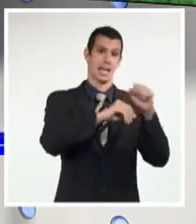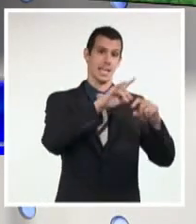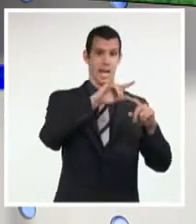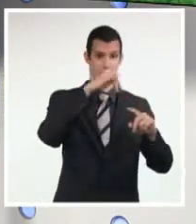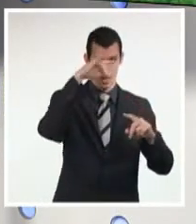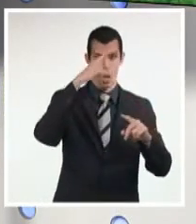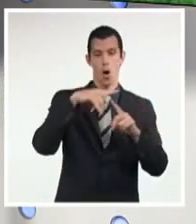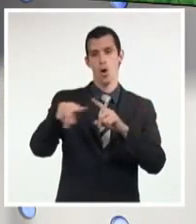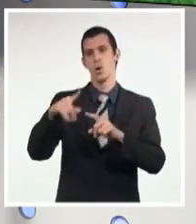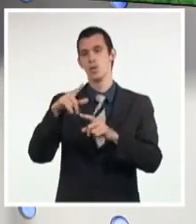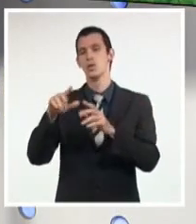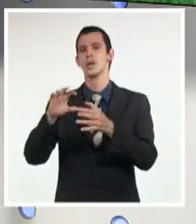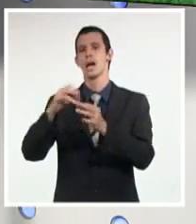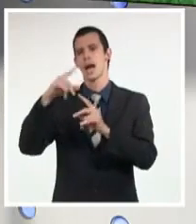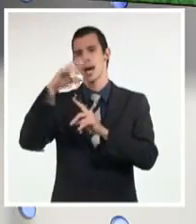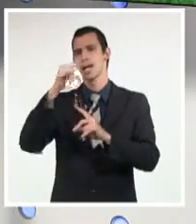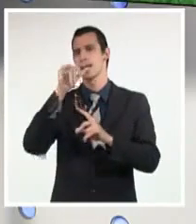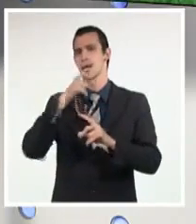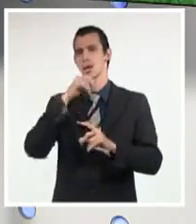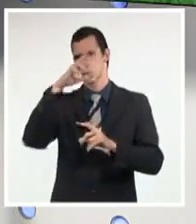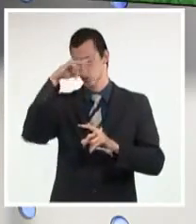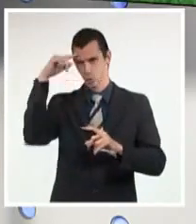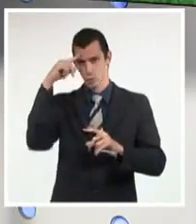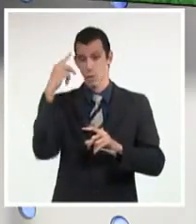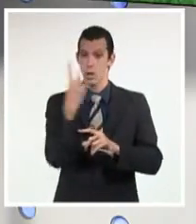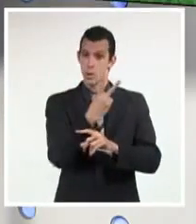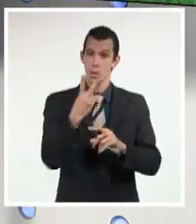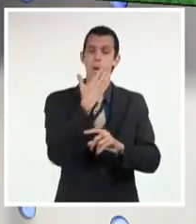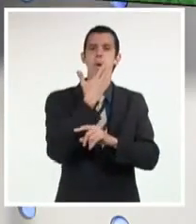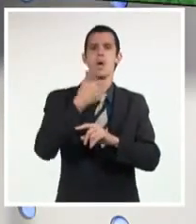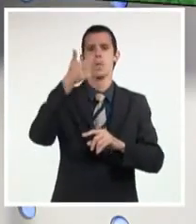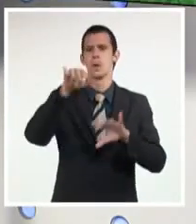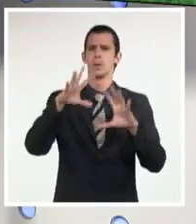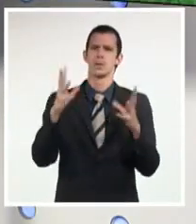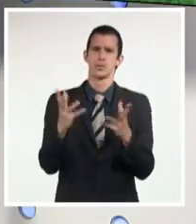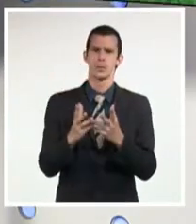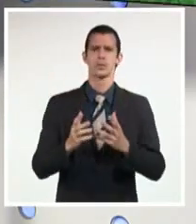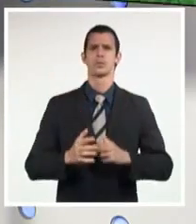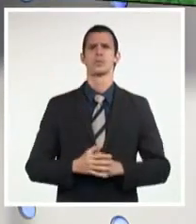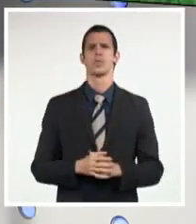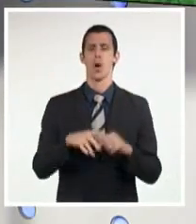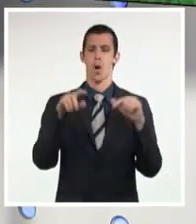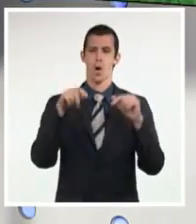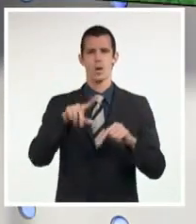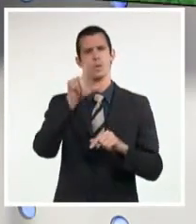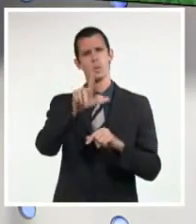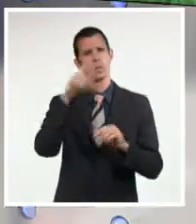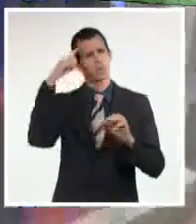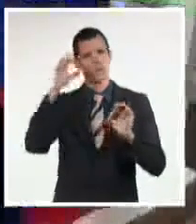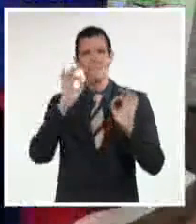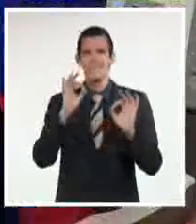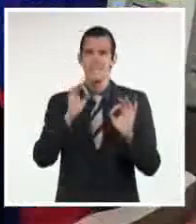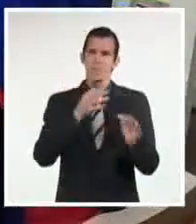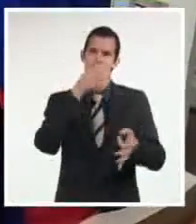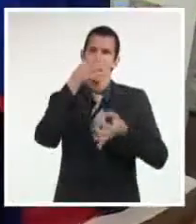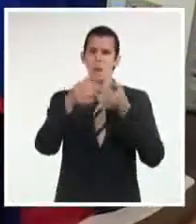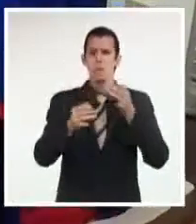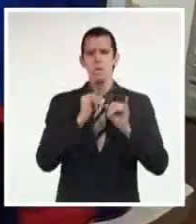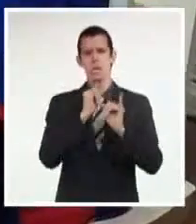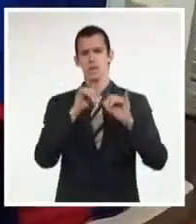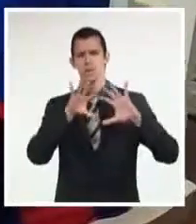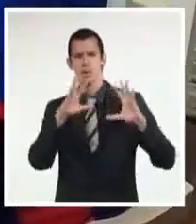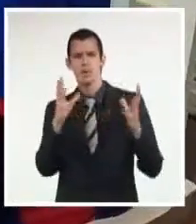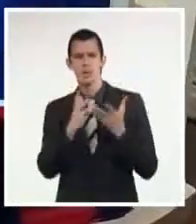liga de élite del mejor cubano según se dio a conocer esta tarde en la habitual conferencia de prensa de cada lunes Allí se informó además